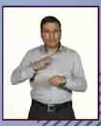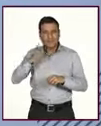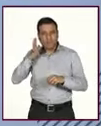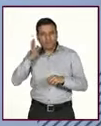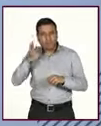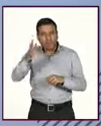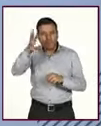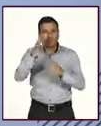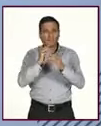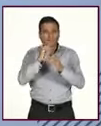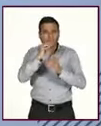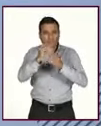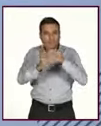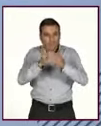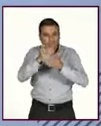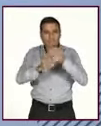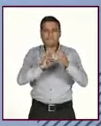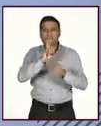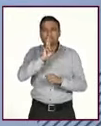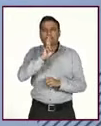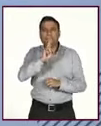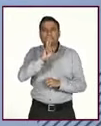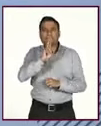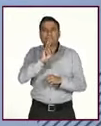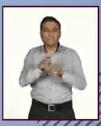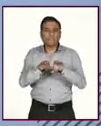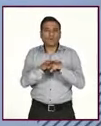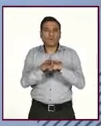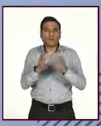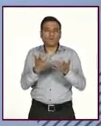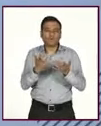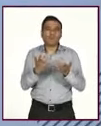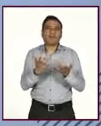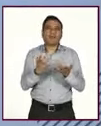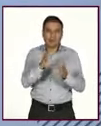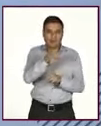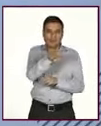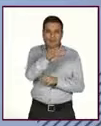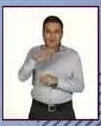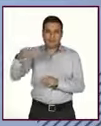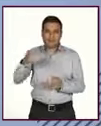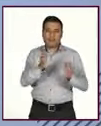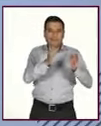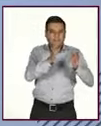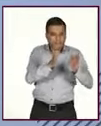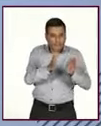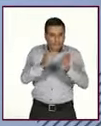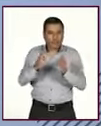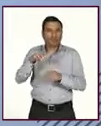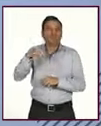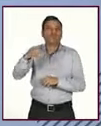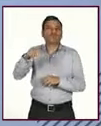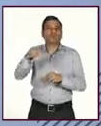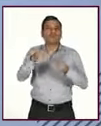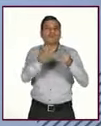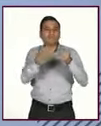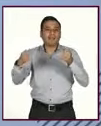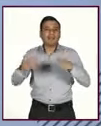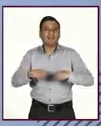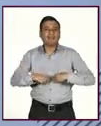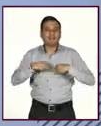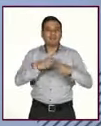horizonte, mejor dicho, a dónde puede ir esa persona joven, el hacer una línea de vida esperada, ayuda